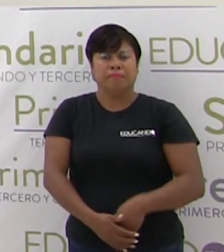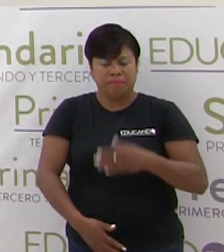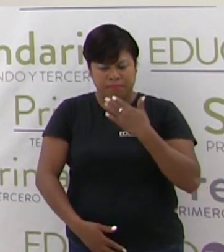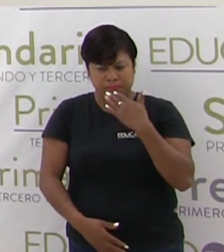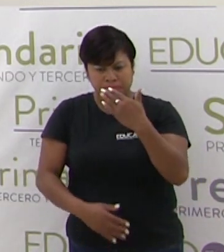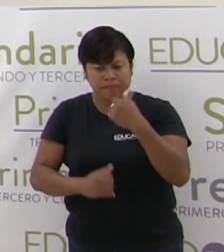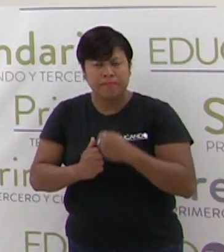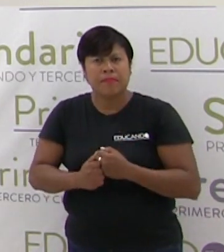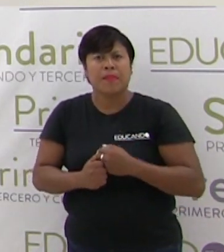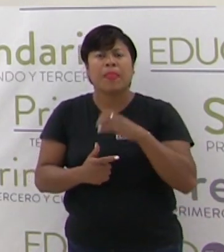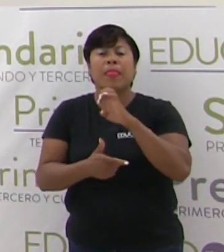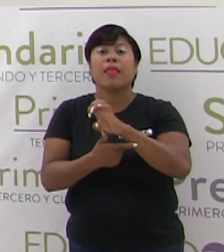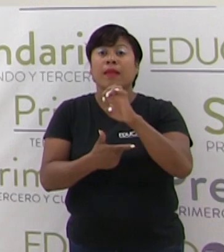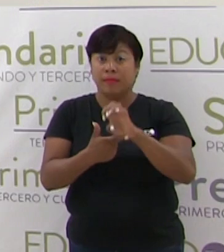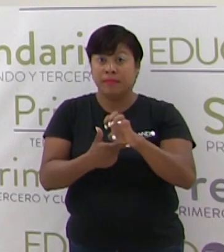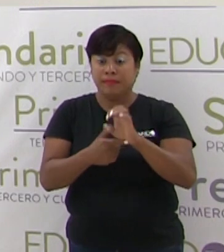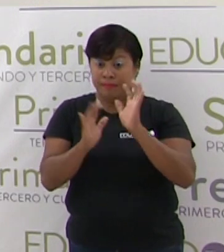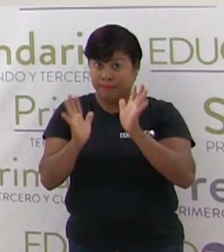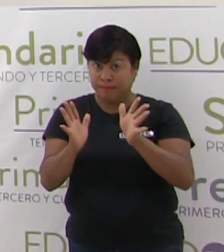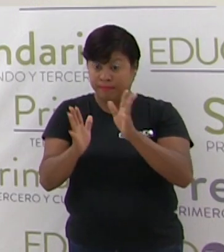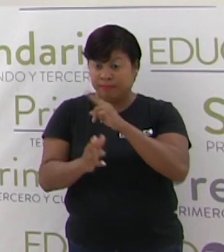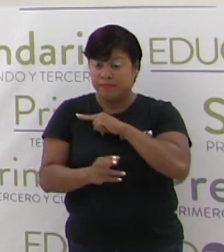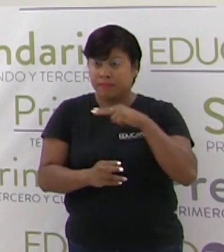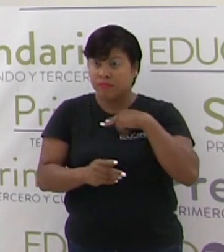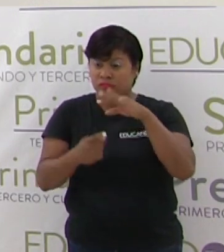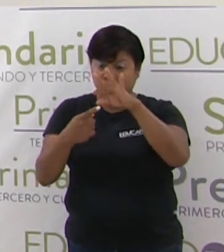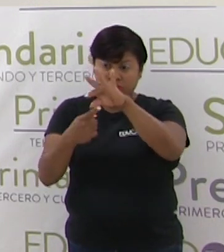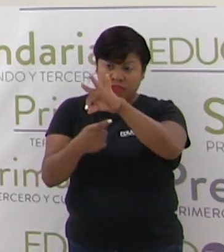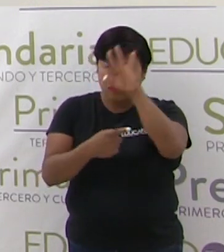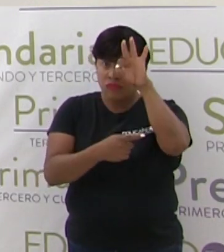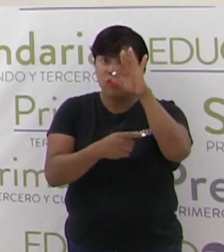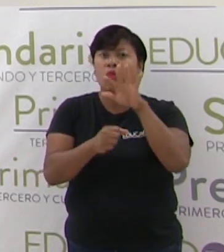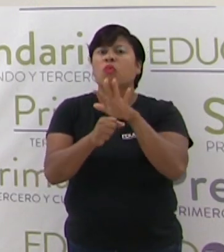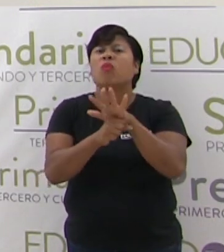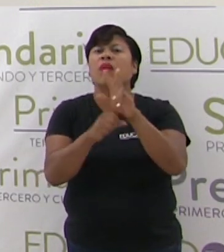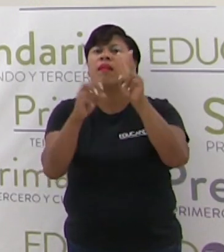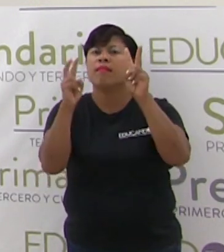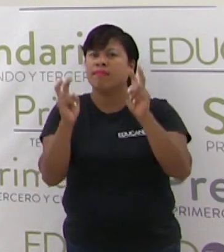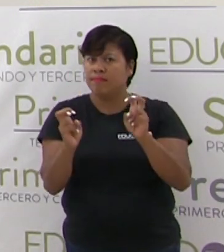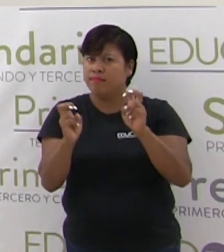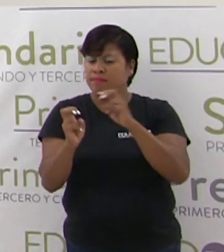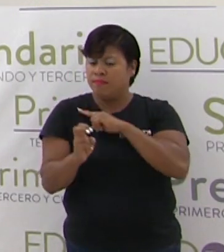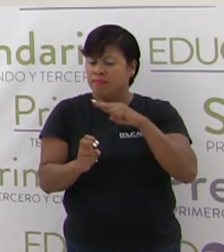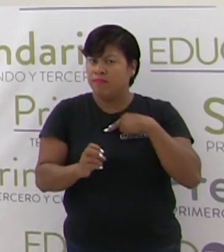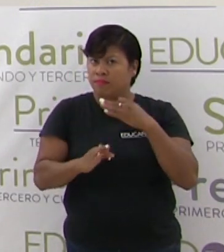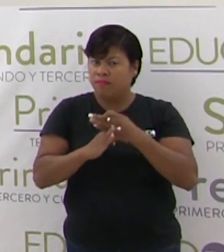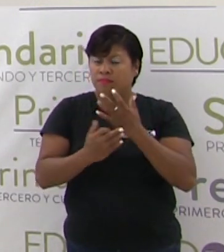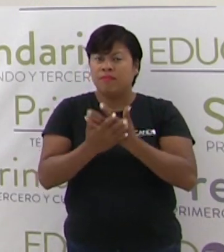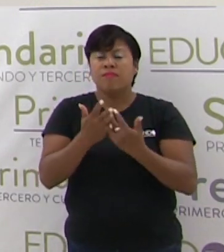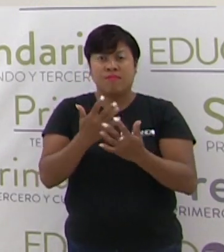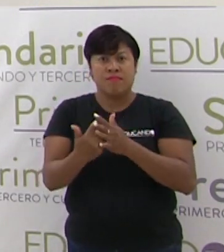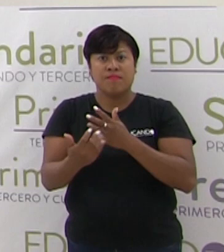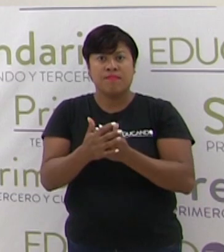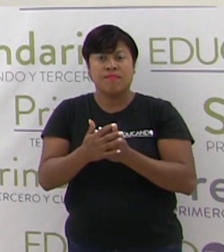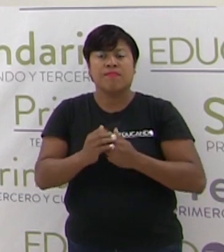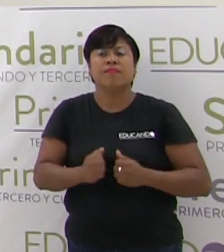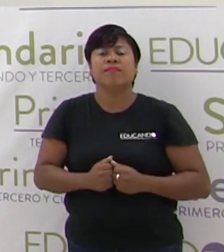Muy bien, entonces, ya que tenemos bien claro qué hecho es el que ustedes van